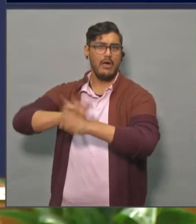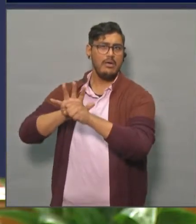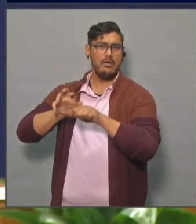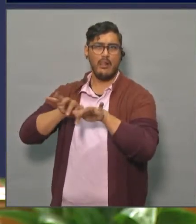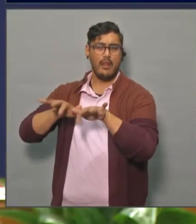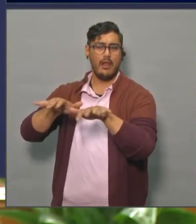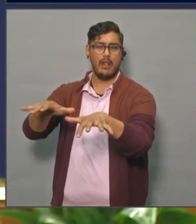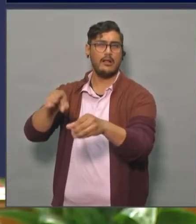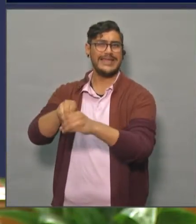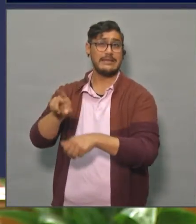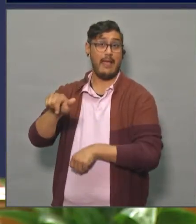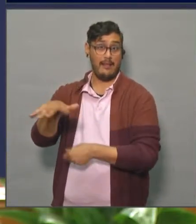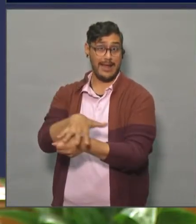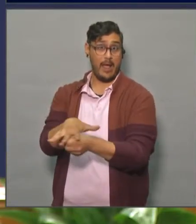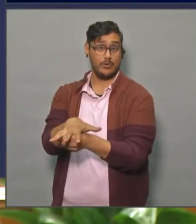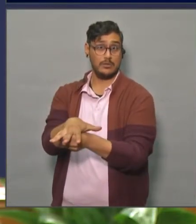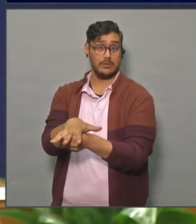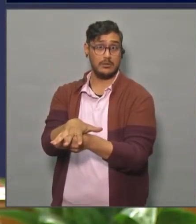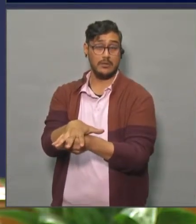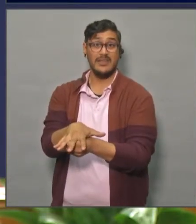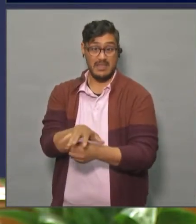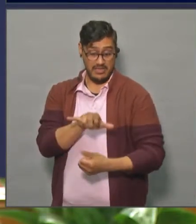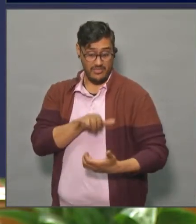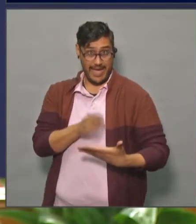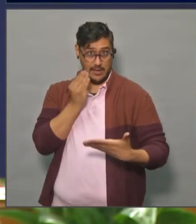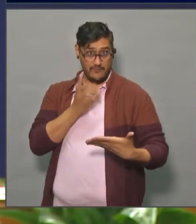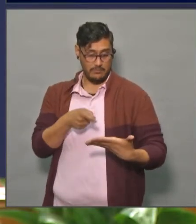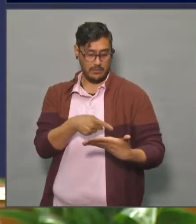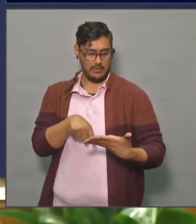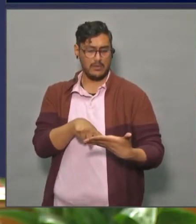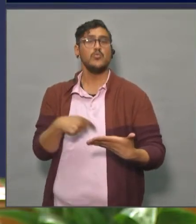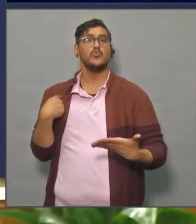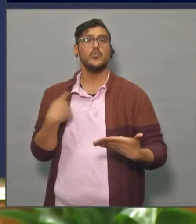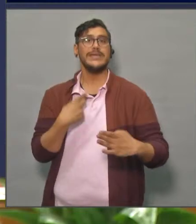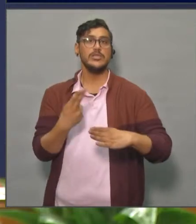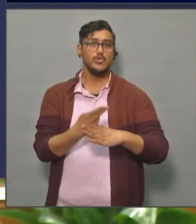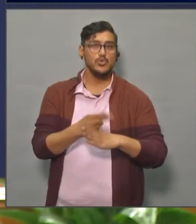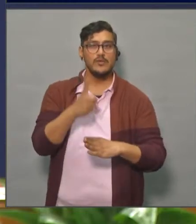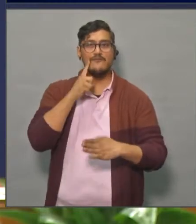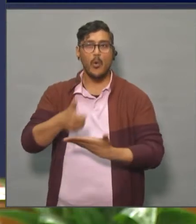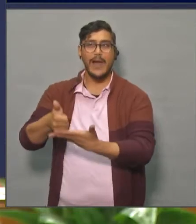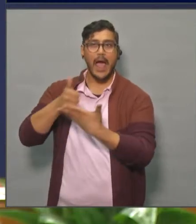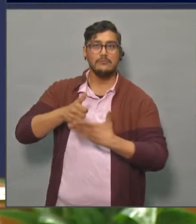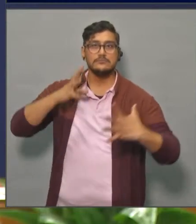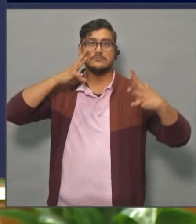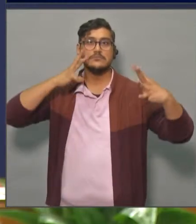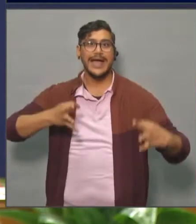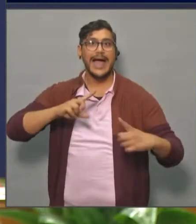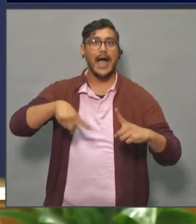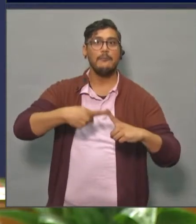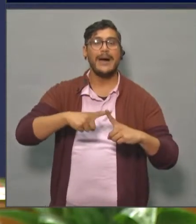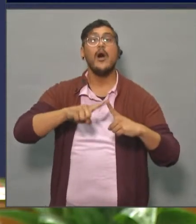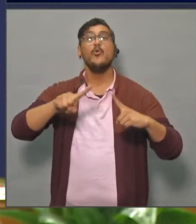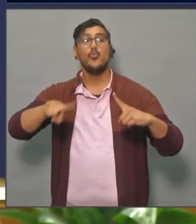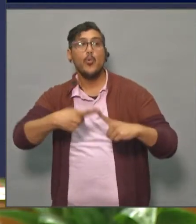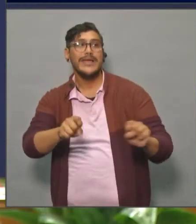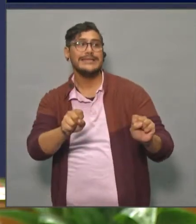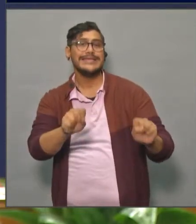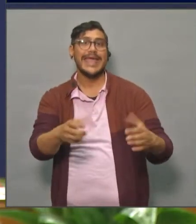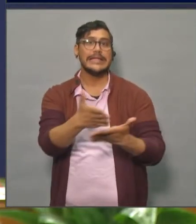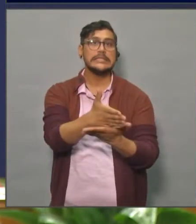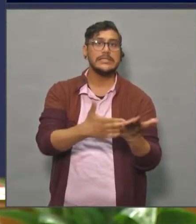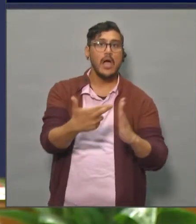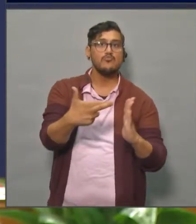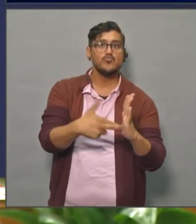de Los Ángeles. Estamos utilizando esta información para guiarnos sobre cuándo es sensato relajar las